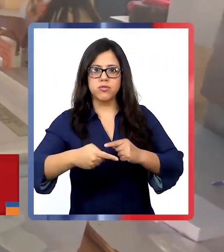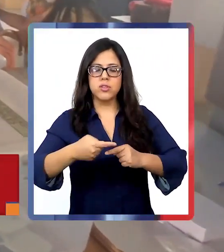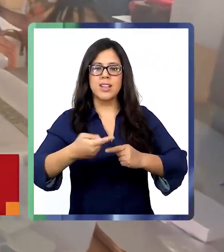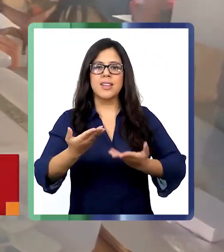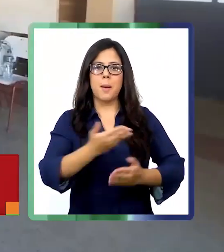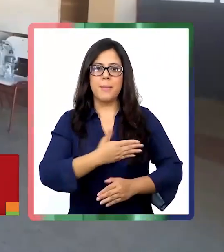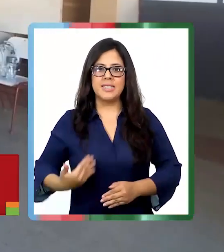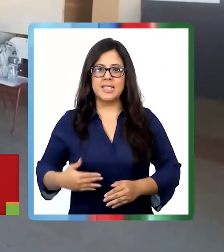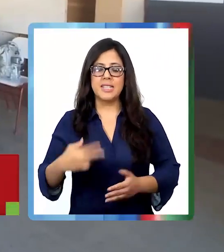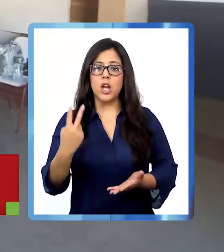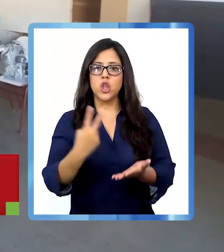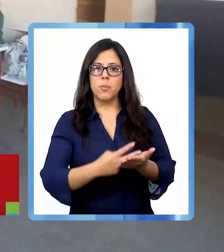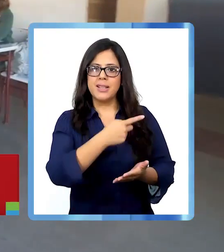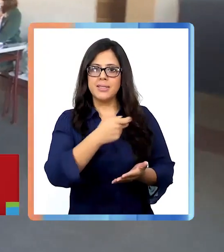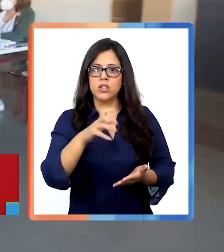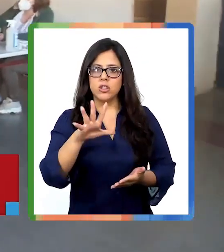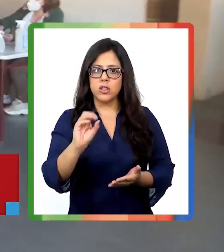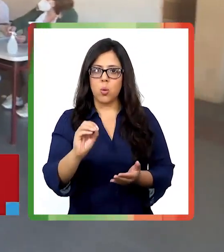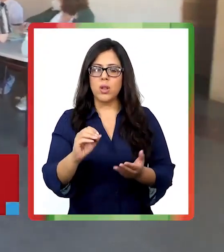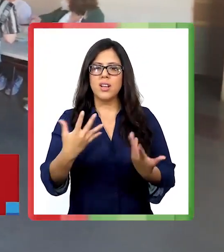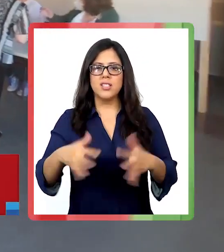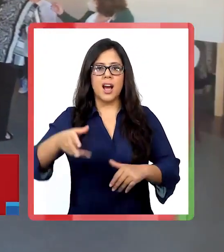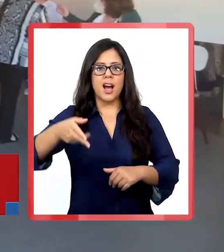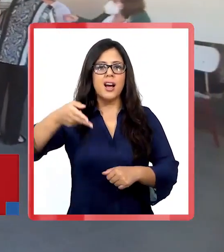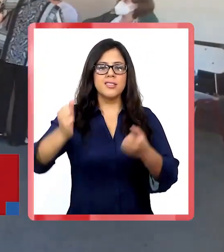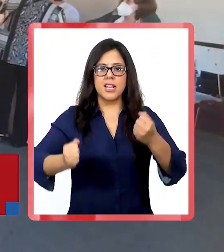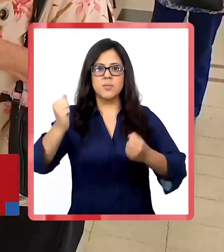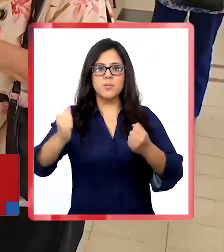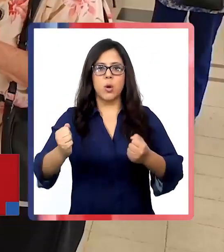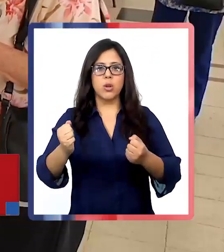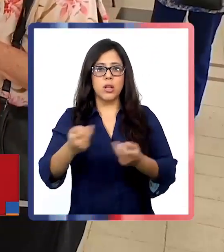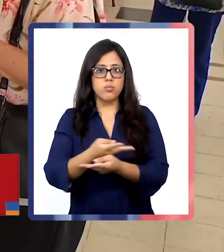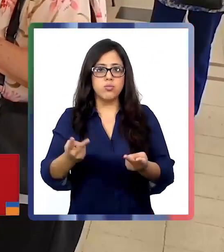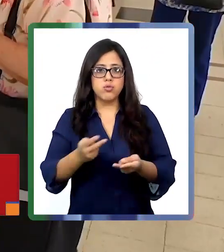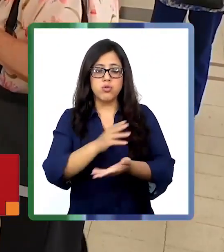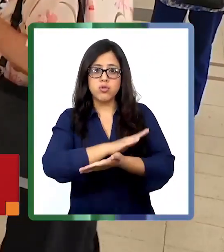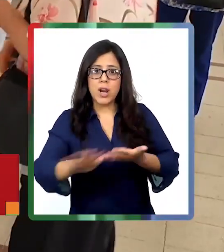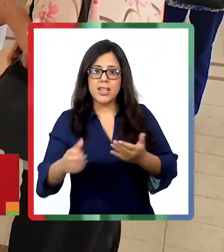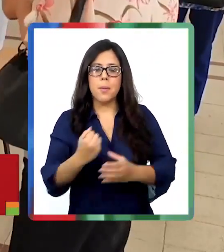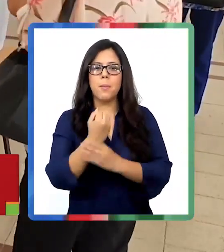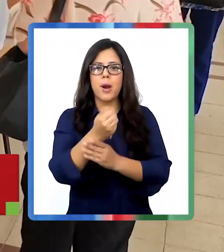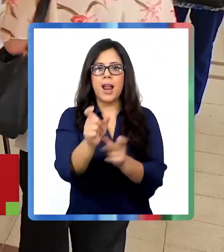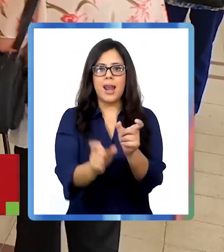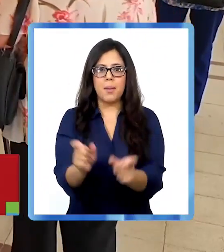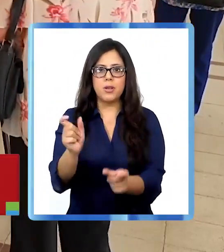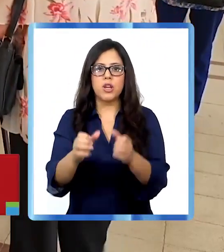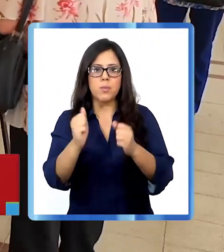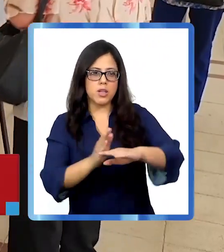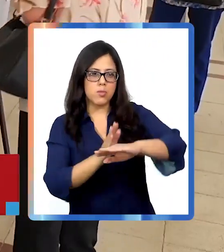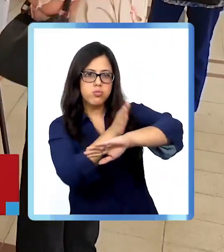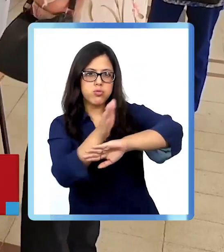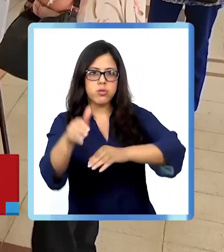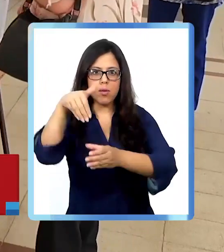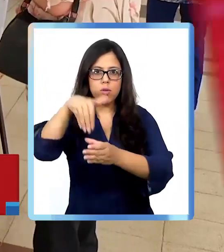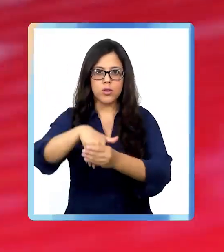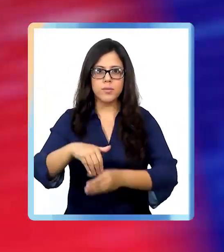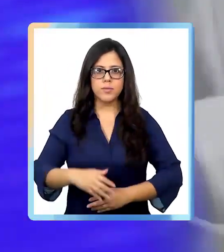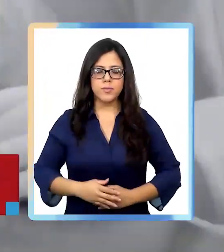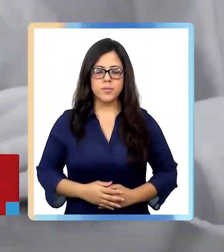presidencial habrá 2.150 servicios de transporte gratuito para ayudar a que la gente se desplace hacia los lugares de